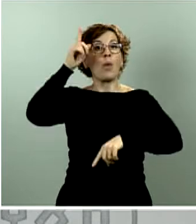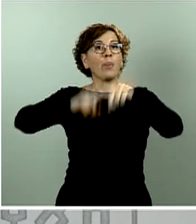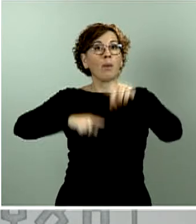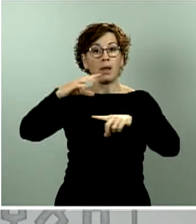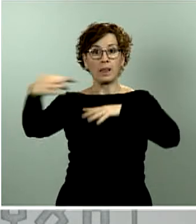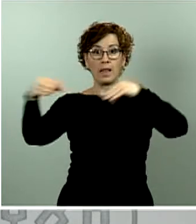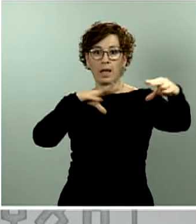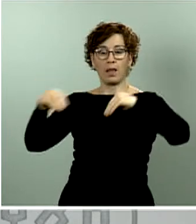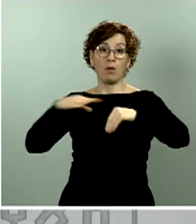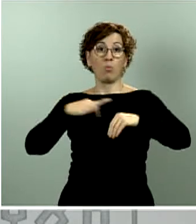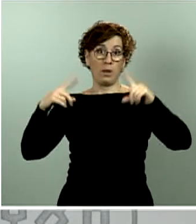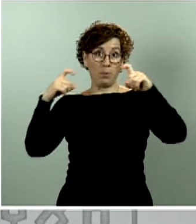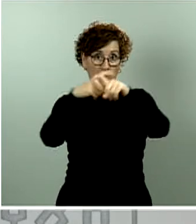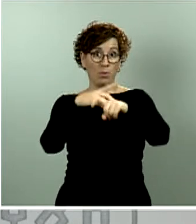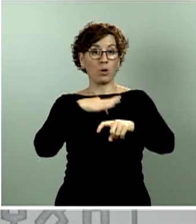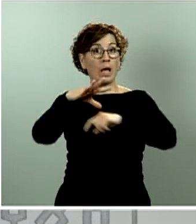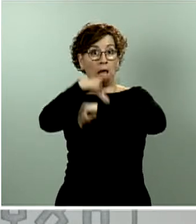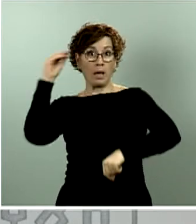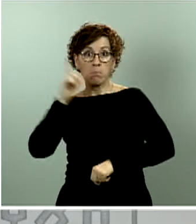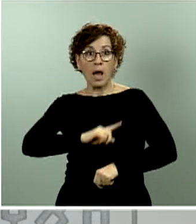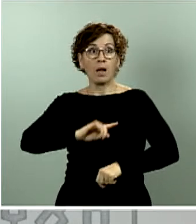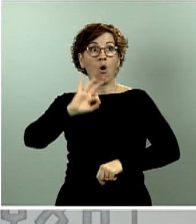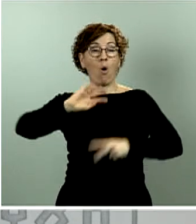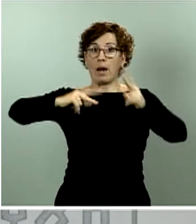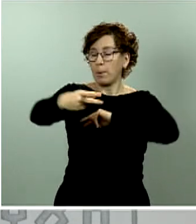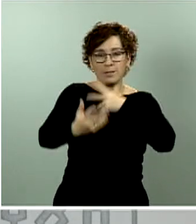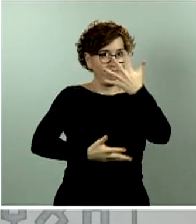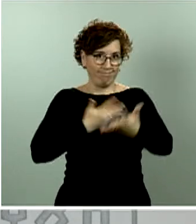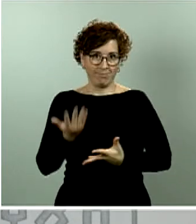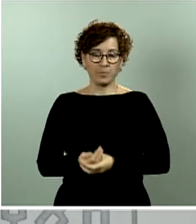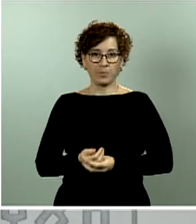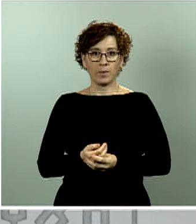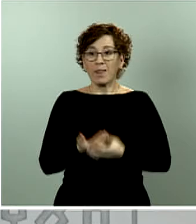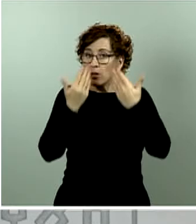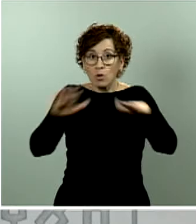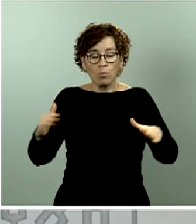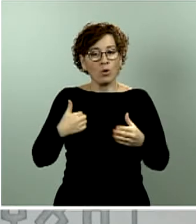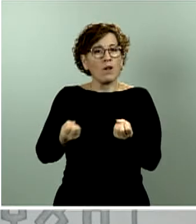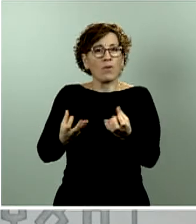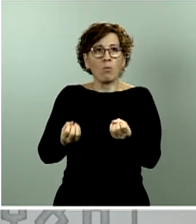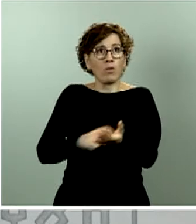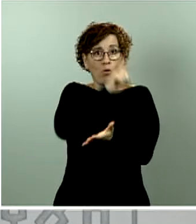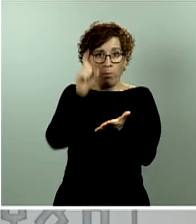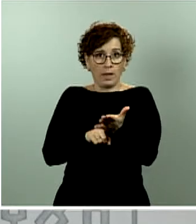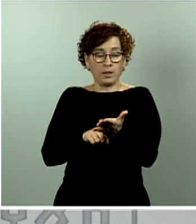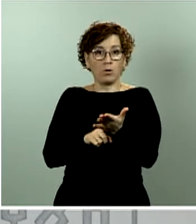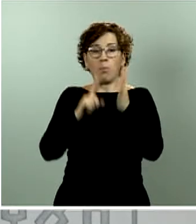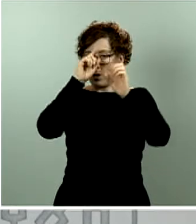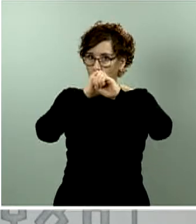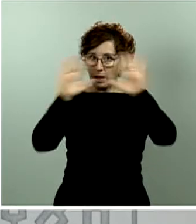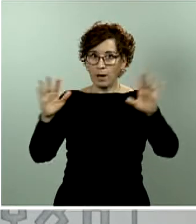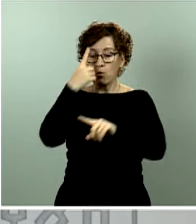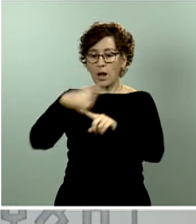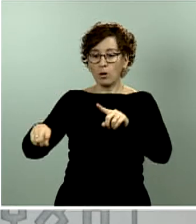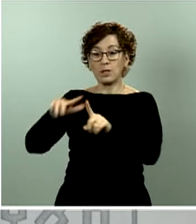se interpretan mal. De todas formas, estamos dando toda la información y una cosa son los casos que nos permiten valorar la evolución y que son los